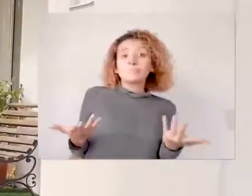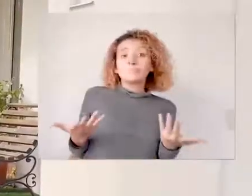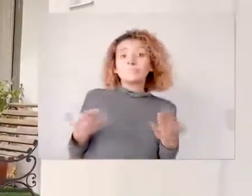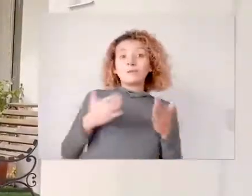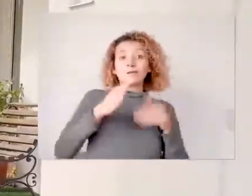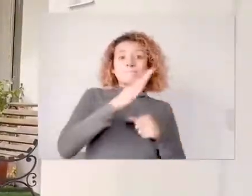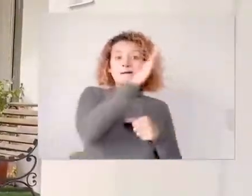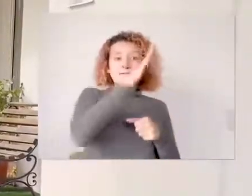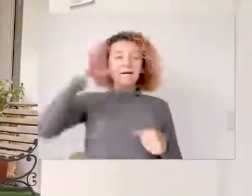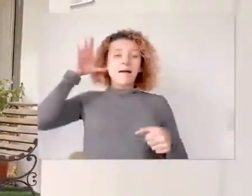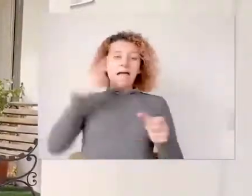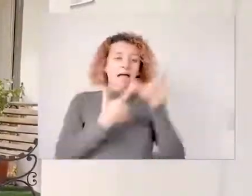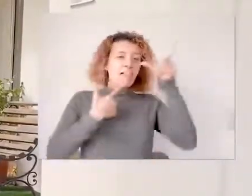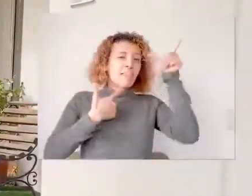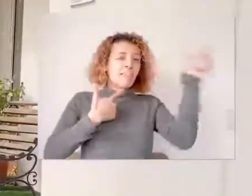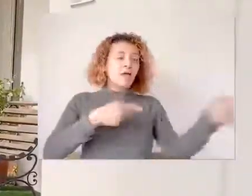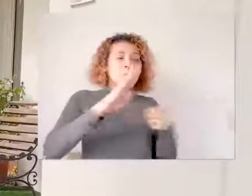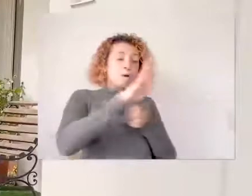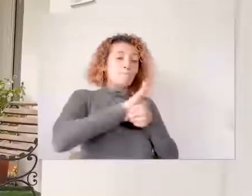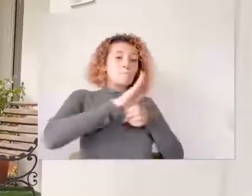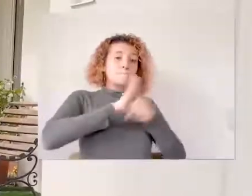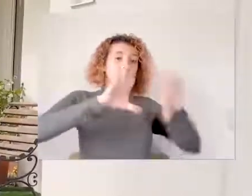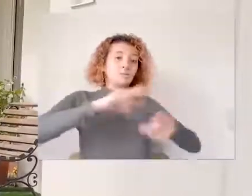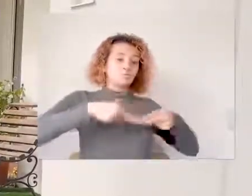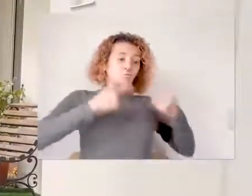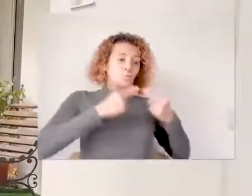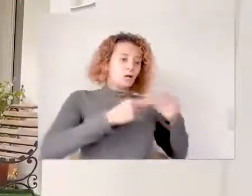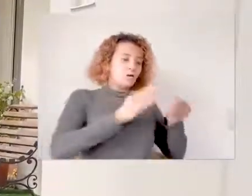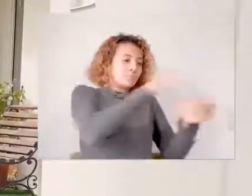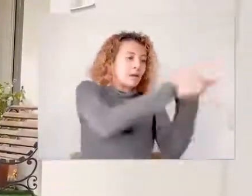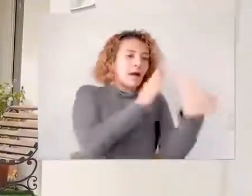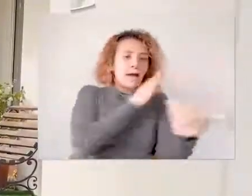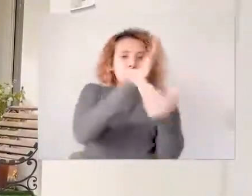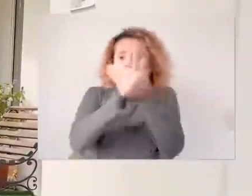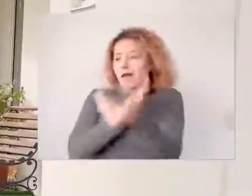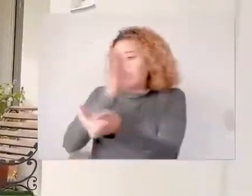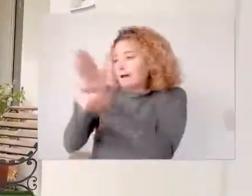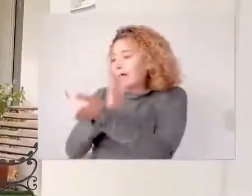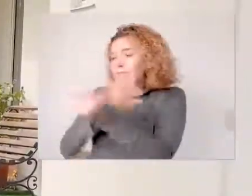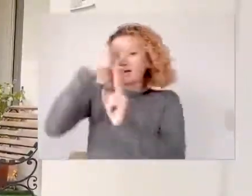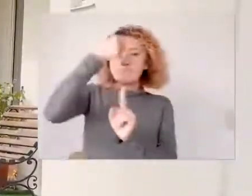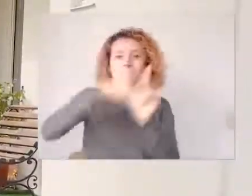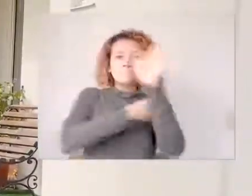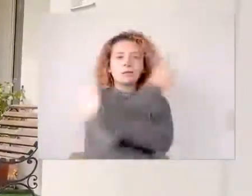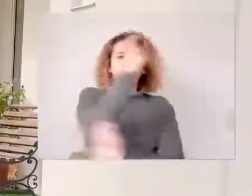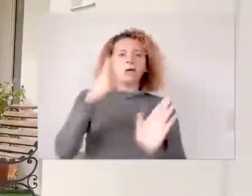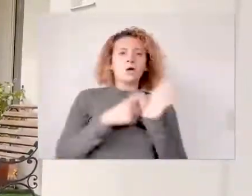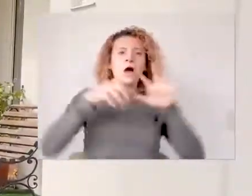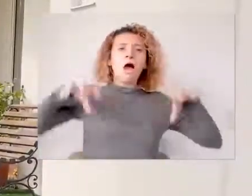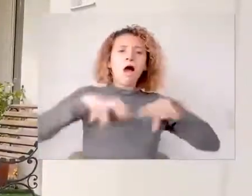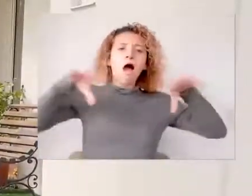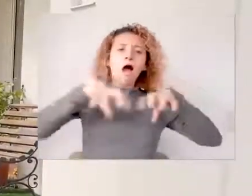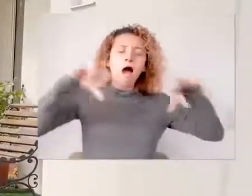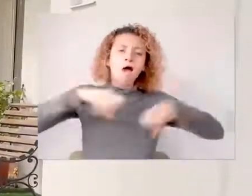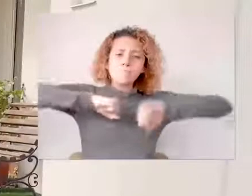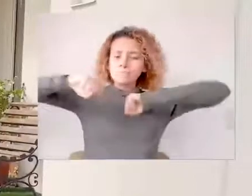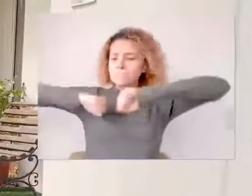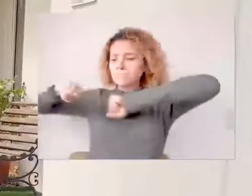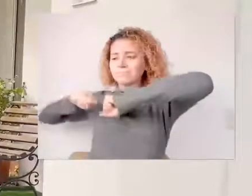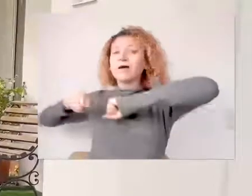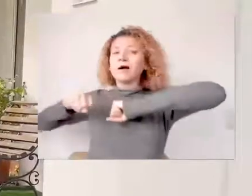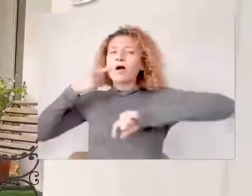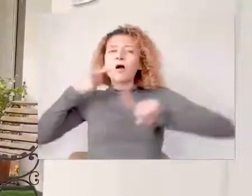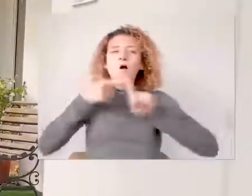y de integración familiar. Vamos a estar en todas las veredas, en todos los barrios de la ciudad durante este mes